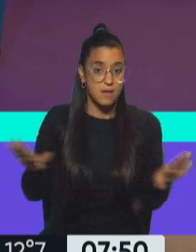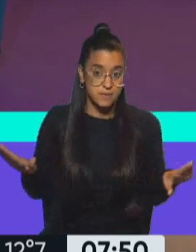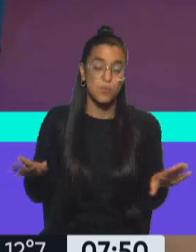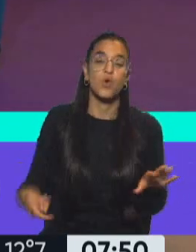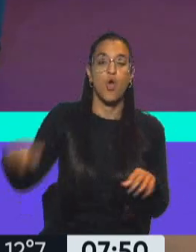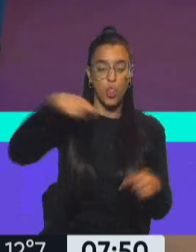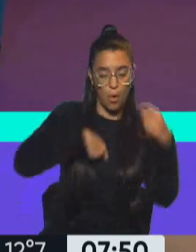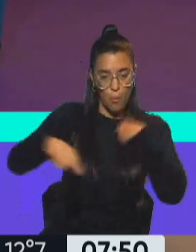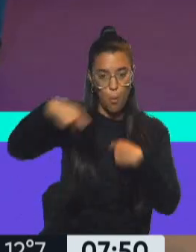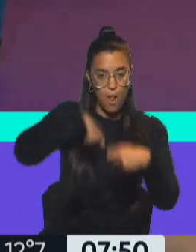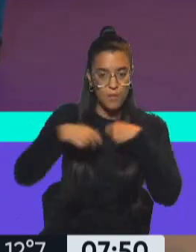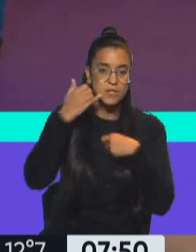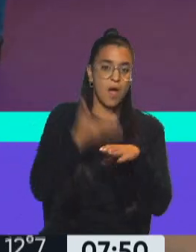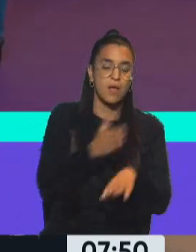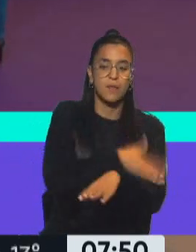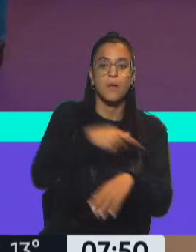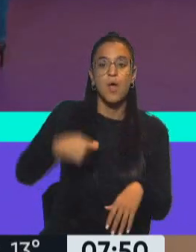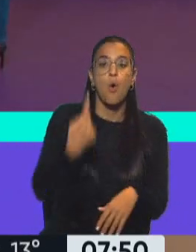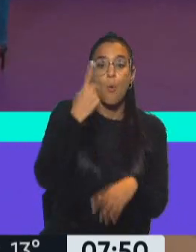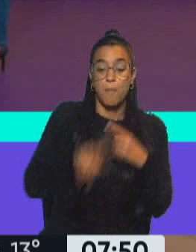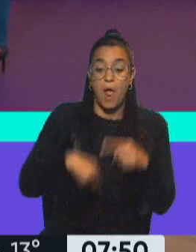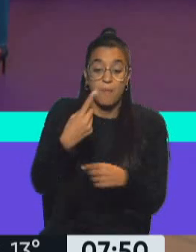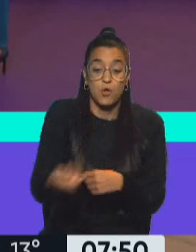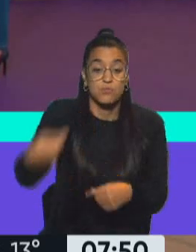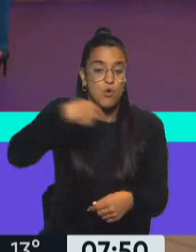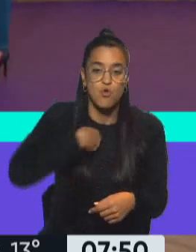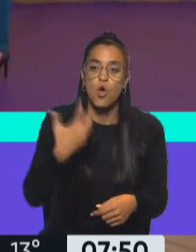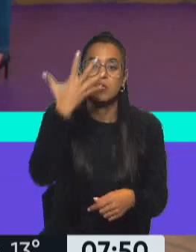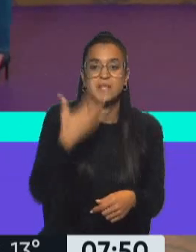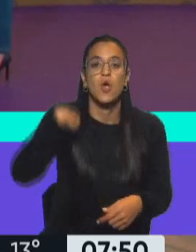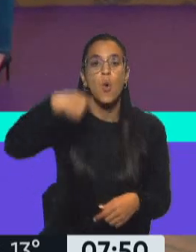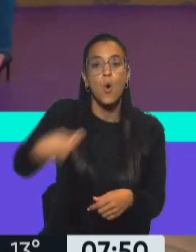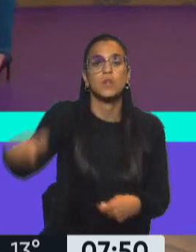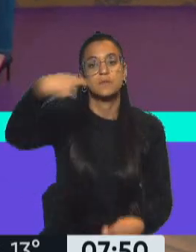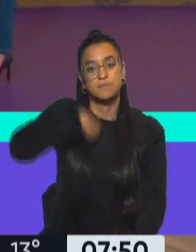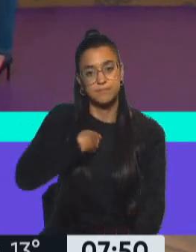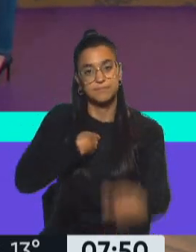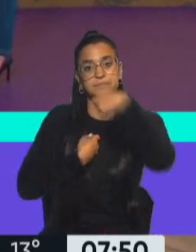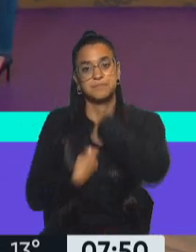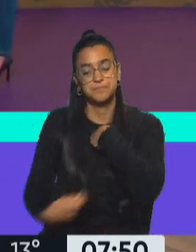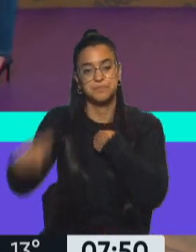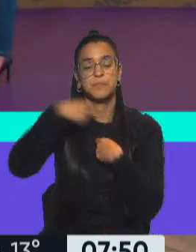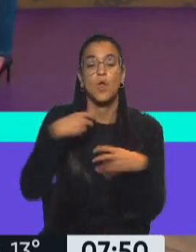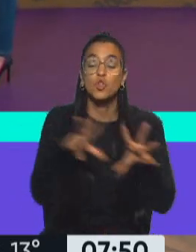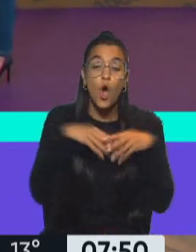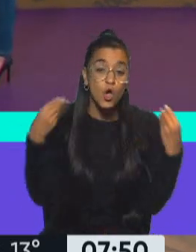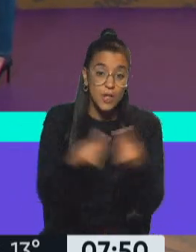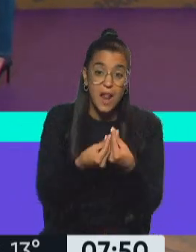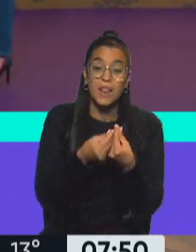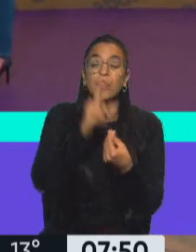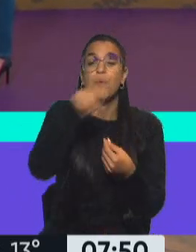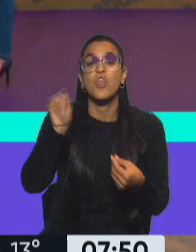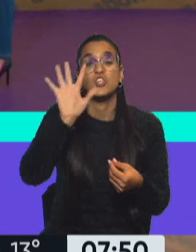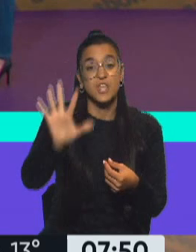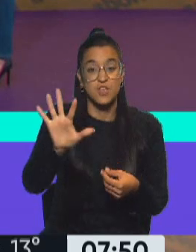les va a devolver lo que ya pagaron, pero no de un mes para otro, sino en 5 cuotas. Es decir, que ese monto total se va a dividir por 5. Así